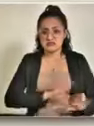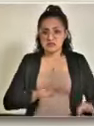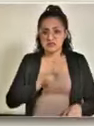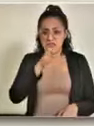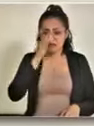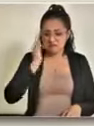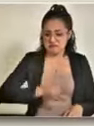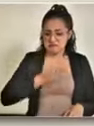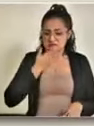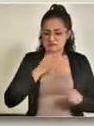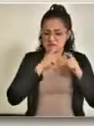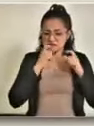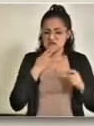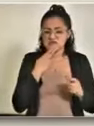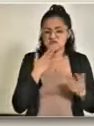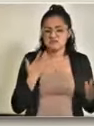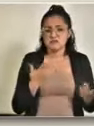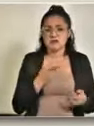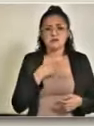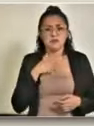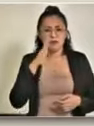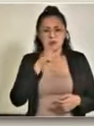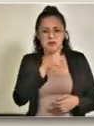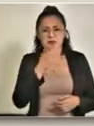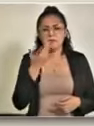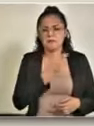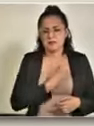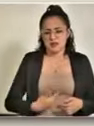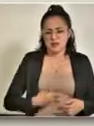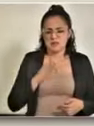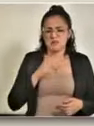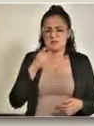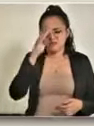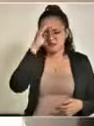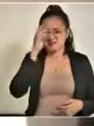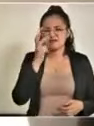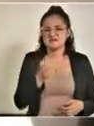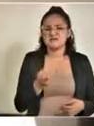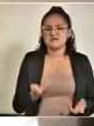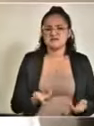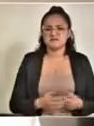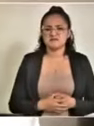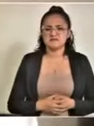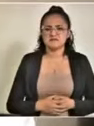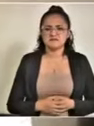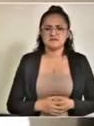demostrado. ¿Qué opinión le merece la expresión del presidente? Muchas gracias.